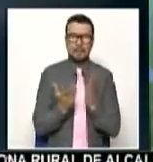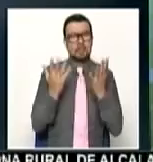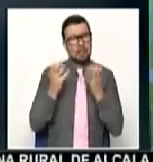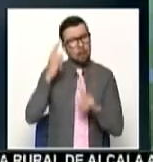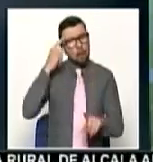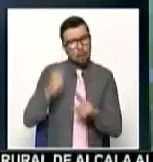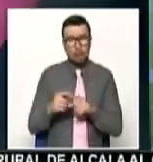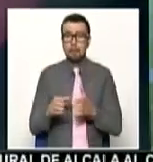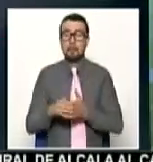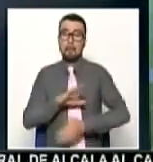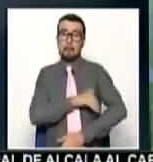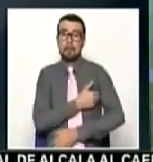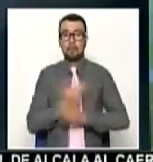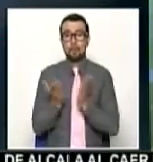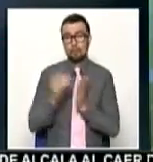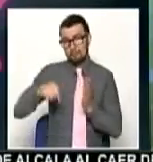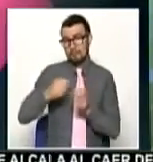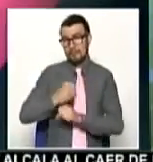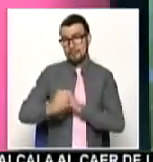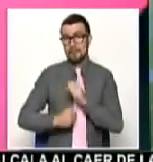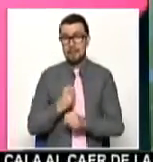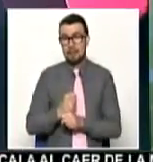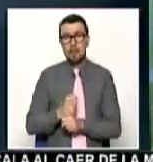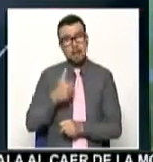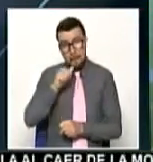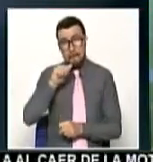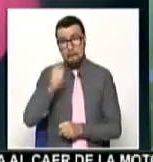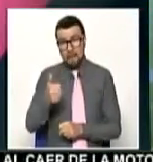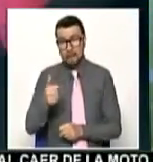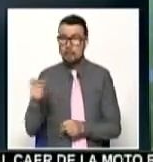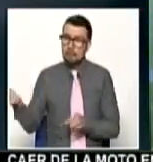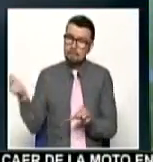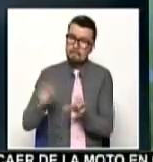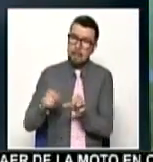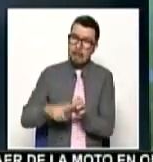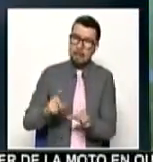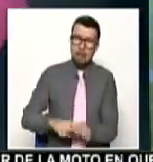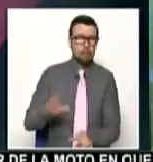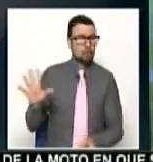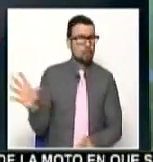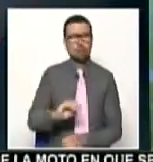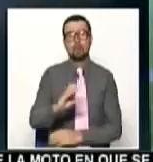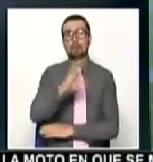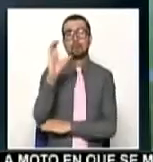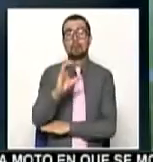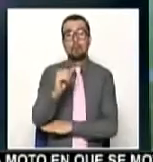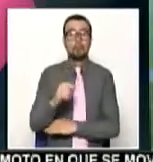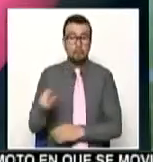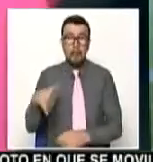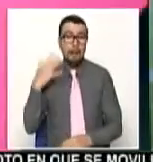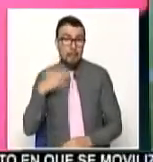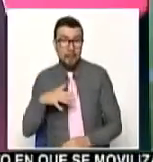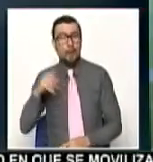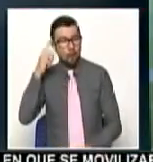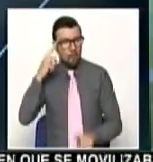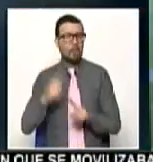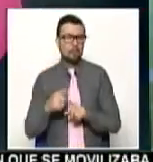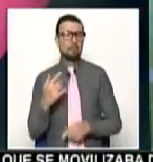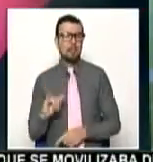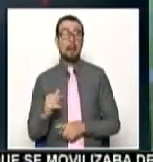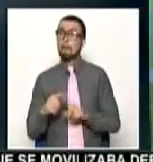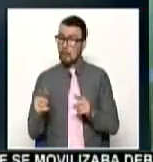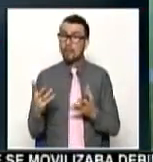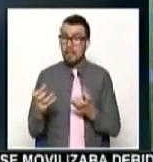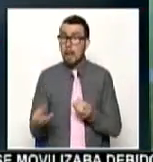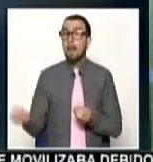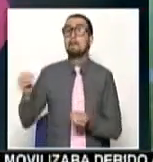de Educación para este año. Mañana se realizará la matriculatón a nivel nacional. En Armenia se cumplió la meta, pero se espera matricular a